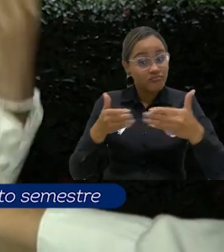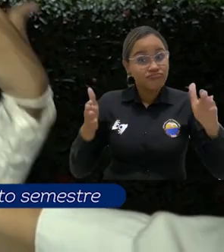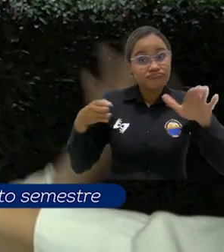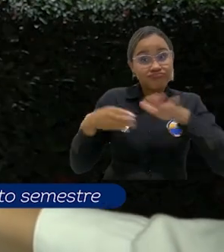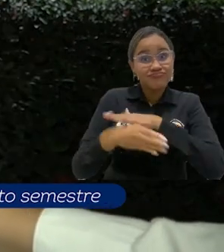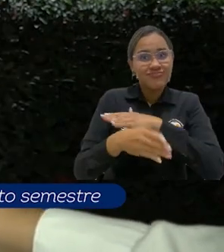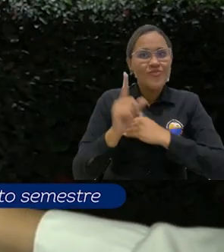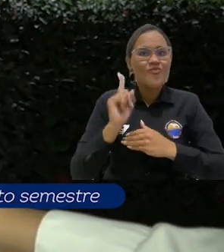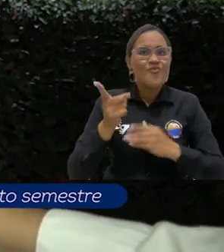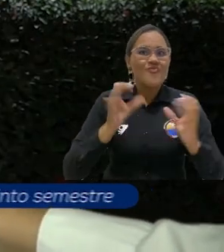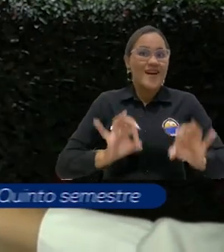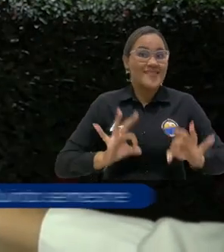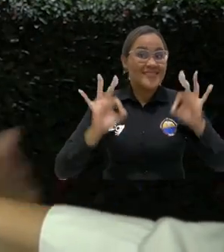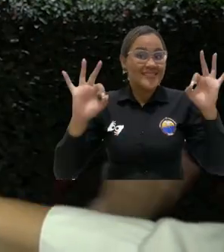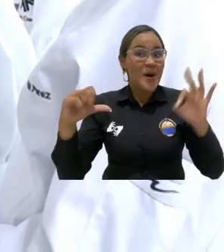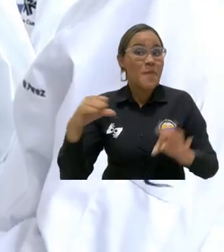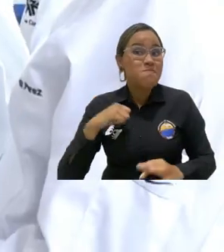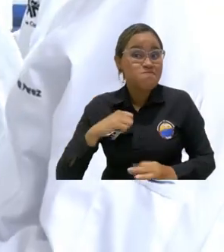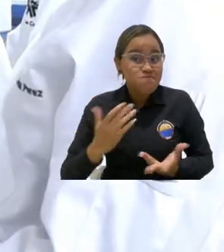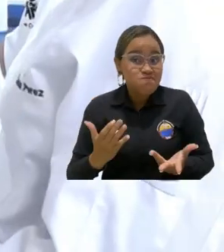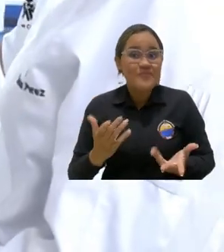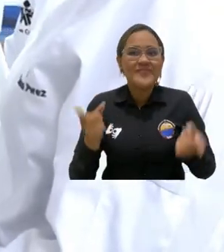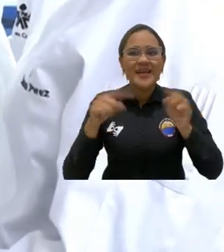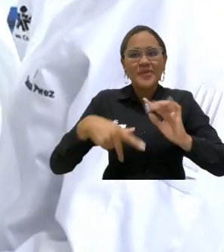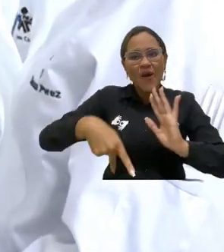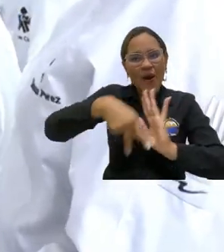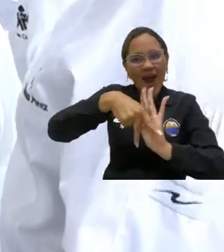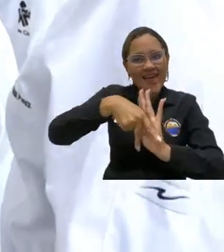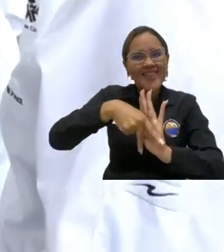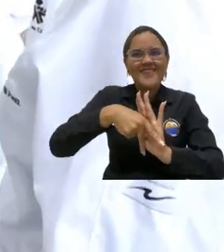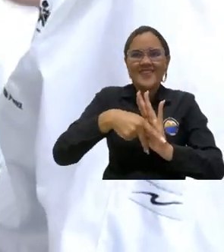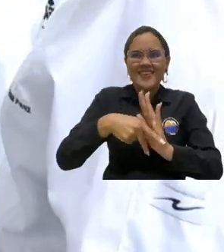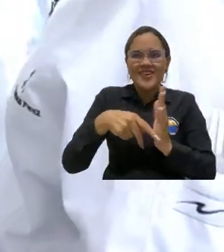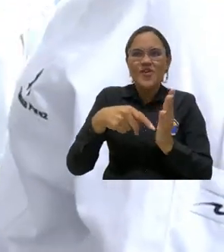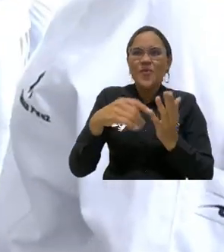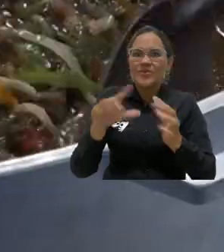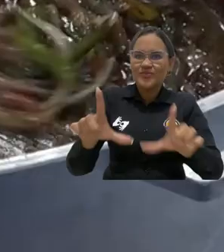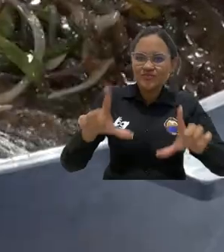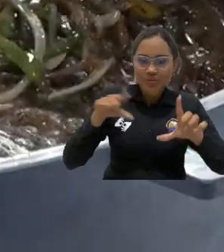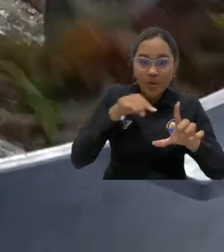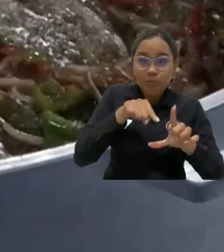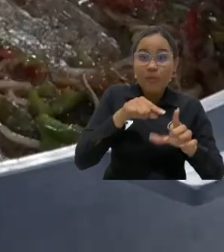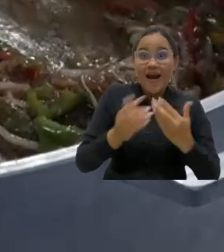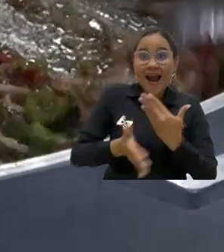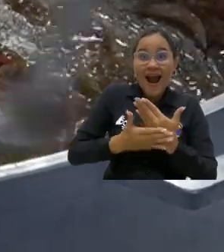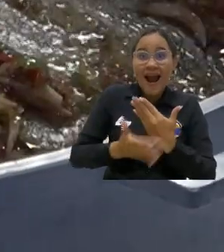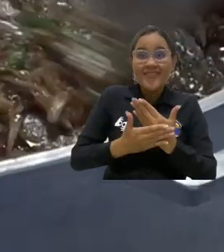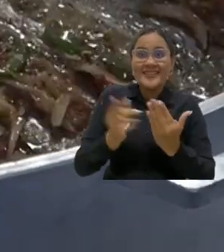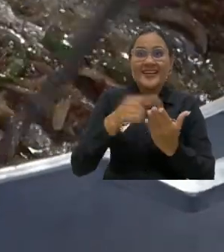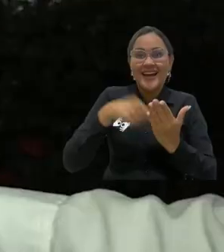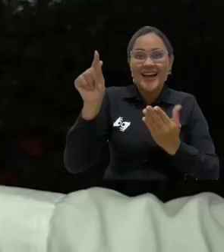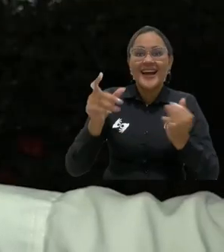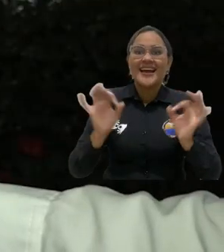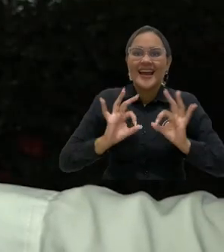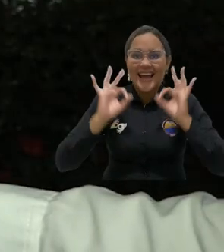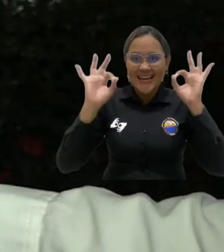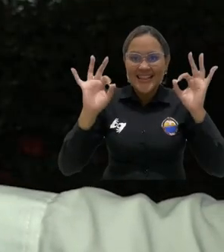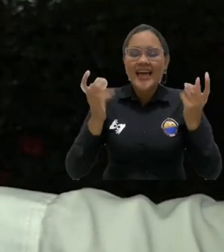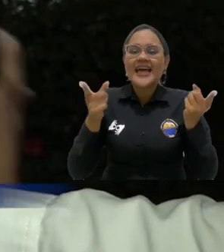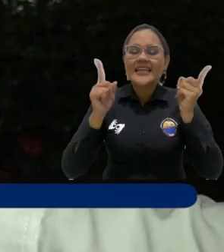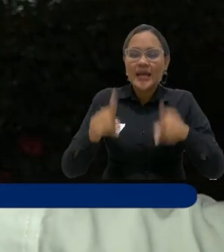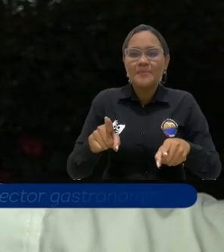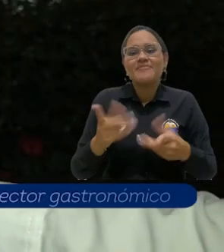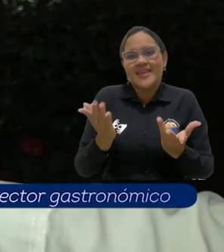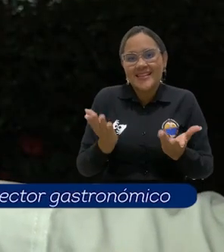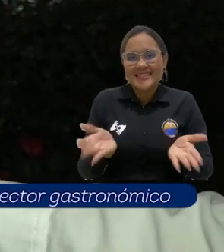vida y pues espectacular porque también le da la oportunidad a los demás estudiantes o a las demás personas de inscribirse en nuestro programa ver todo lo que